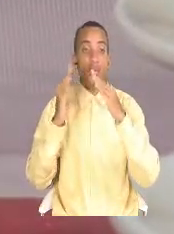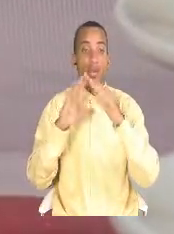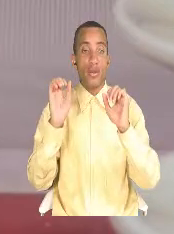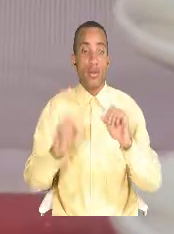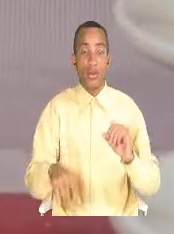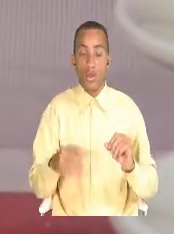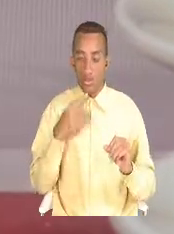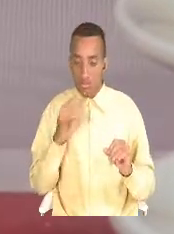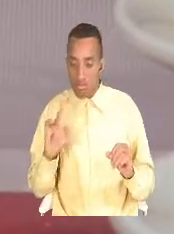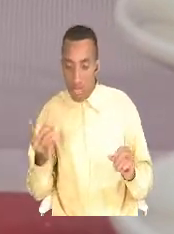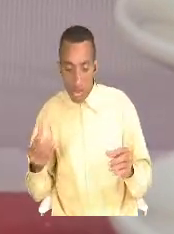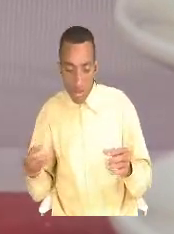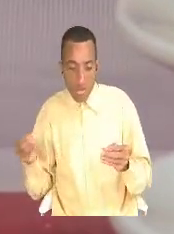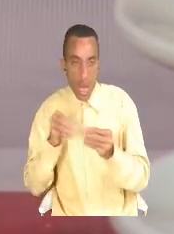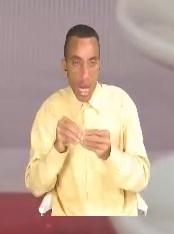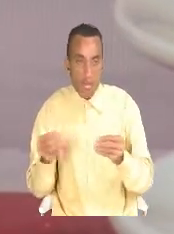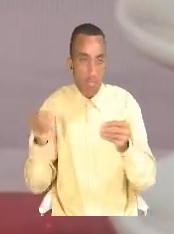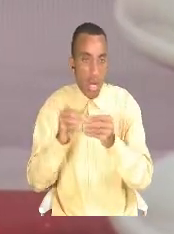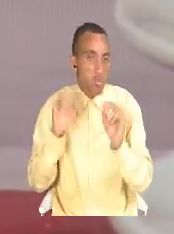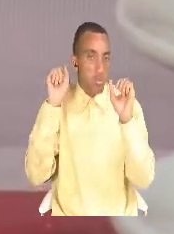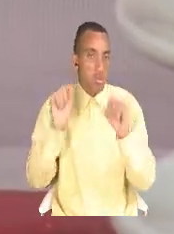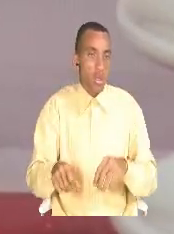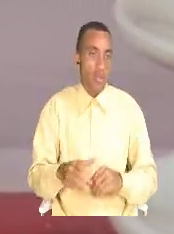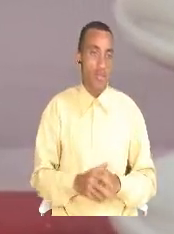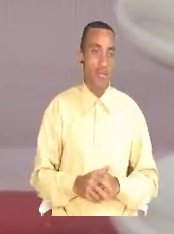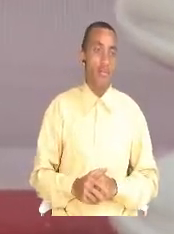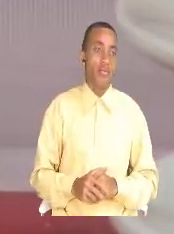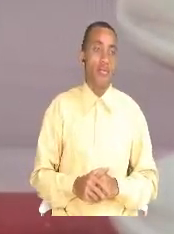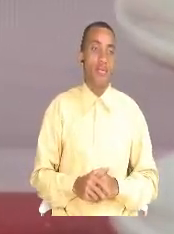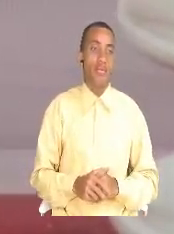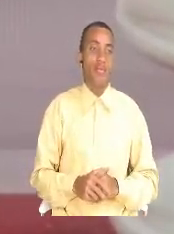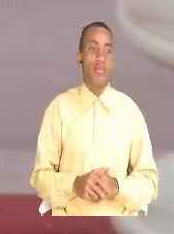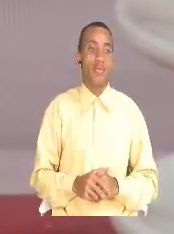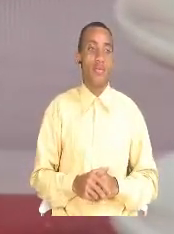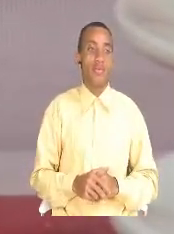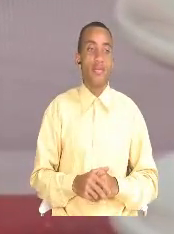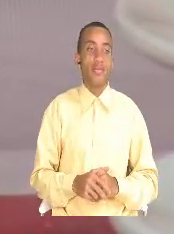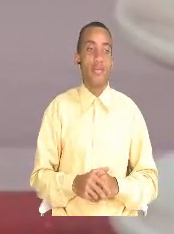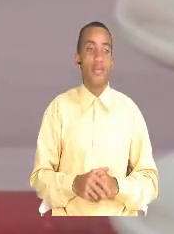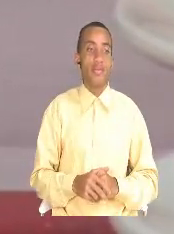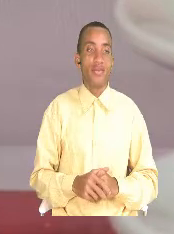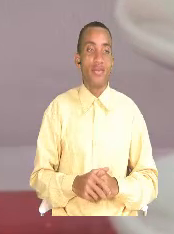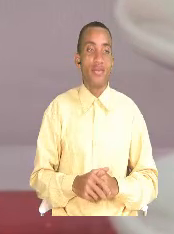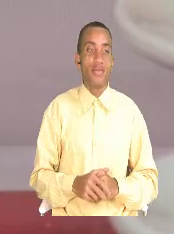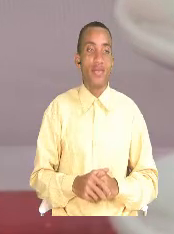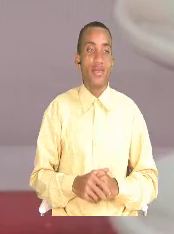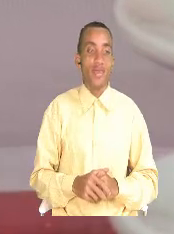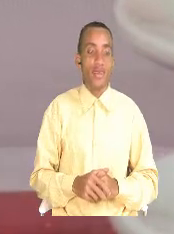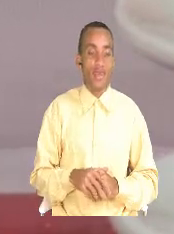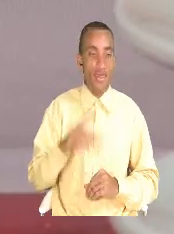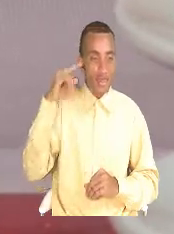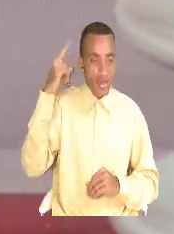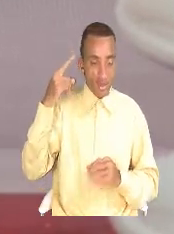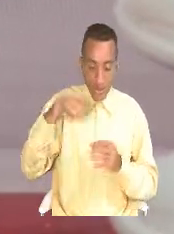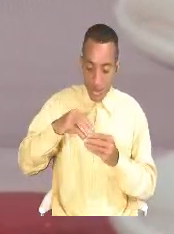quieran. Entonces acá hacemos el perejil crespo. Sí, este churco, este da un